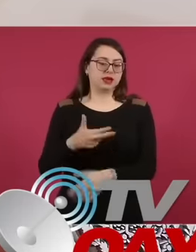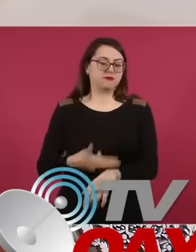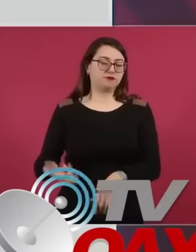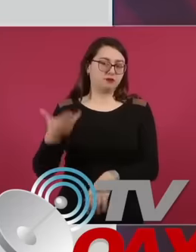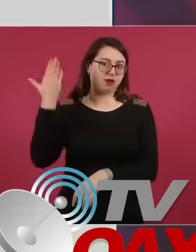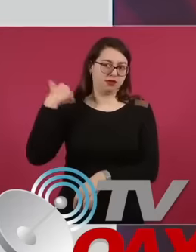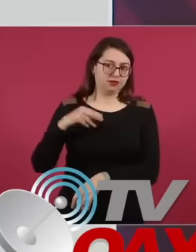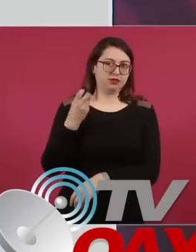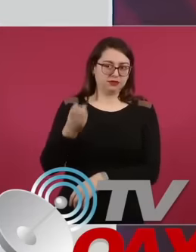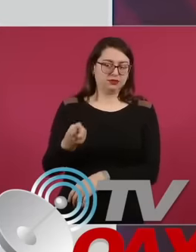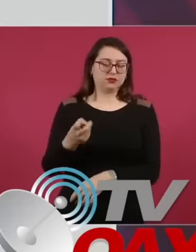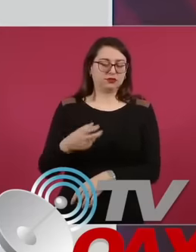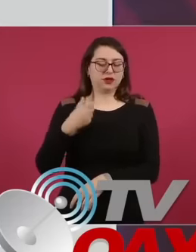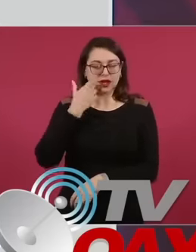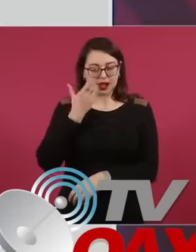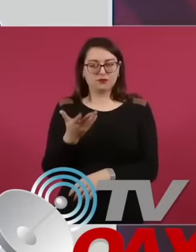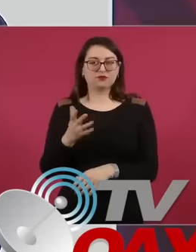reforma.